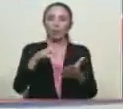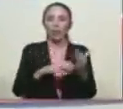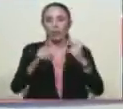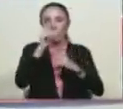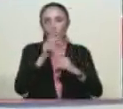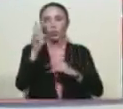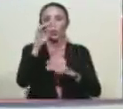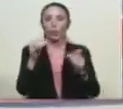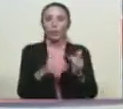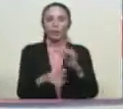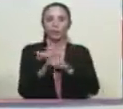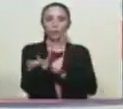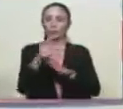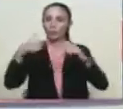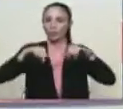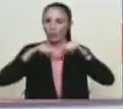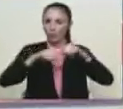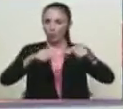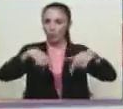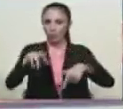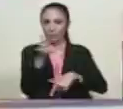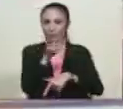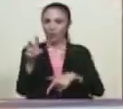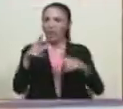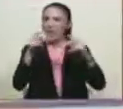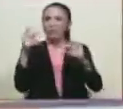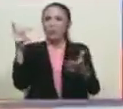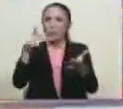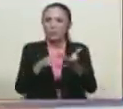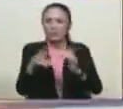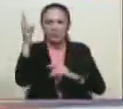2002. Me quedo en Venezuela.